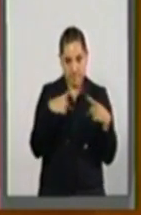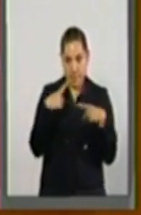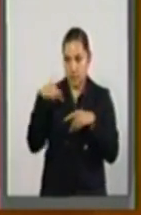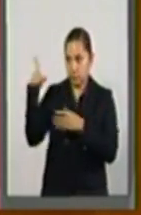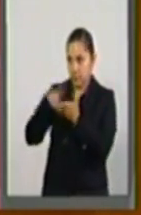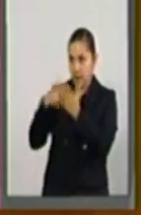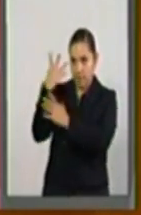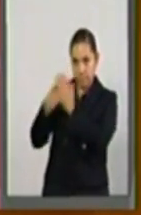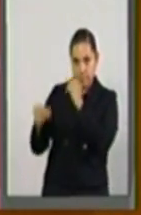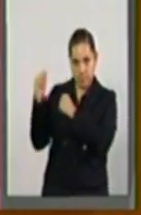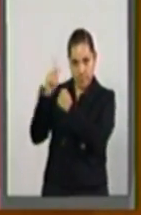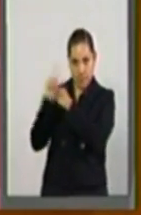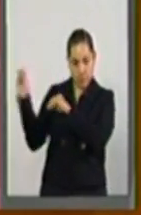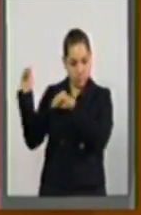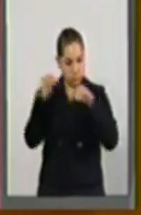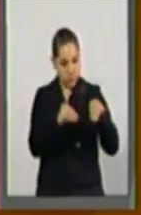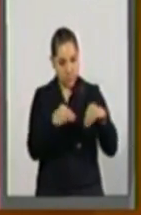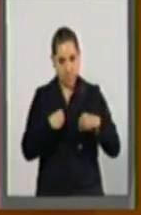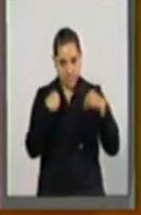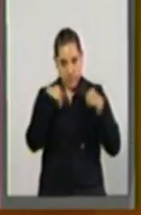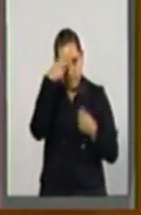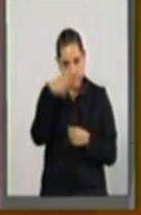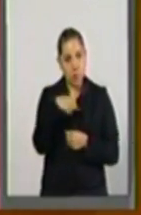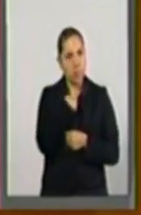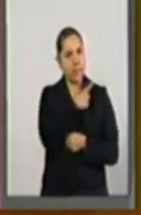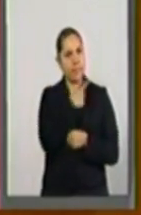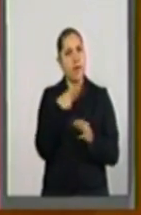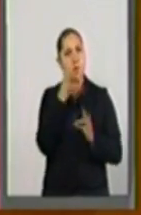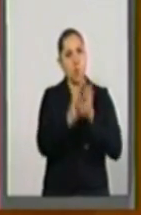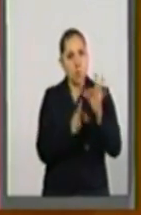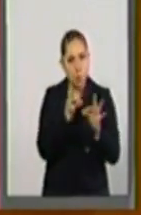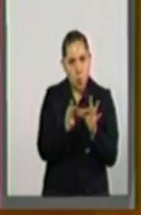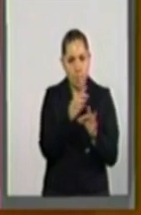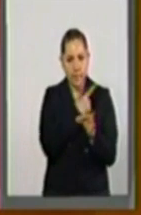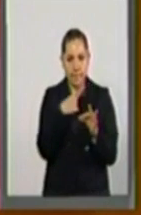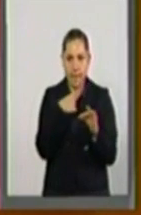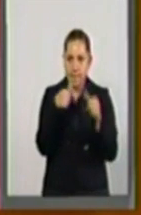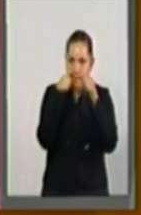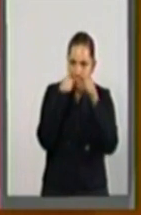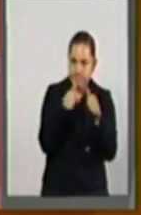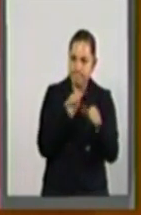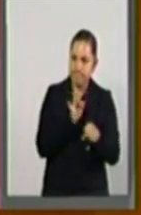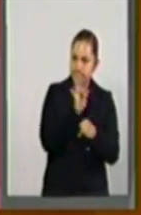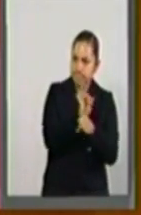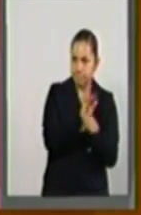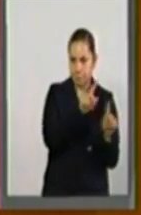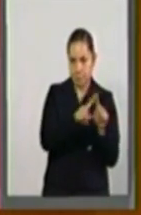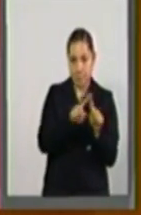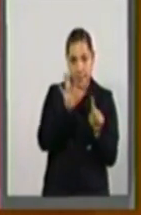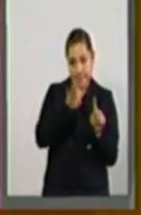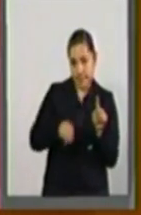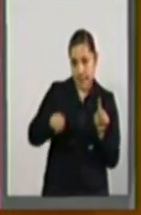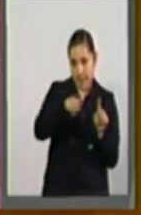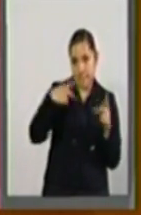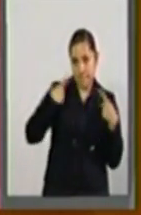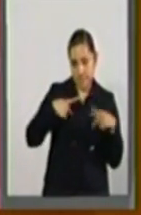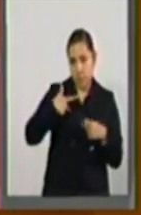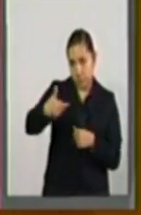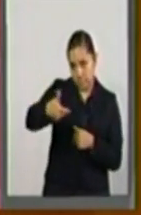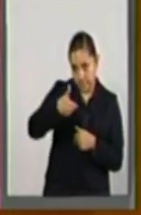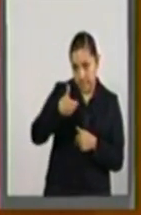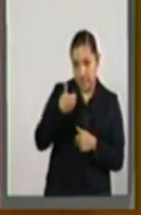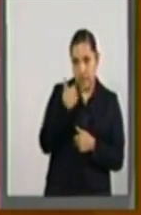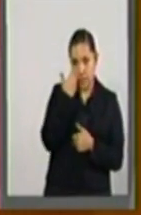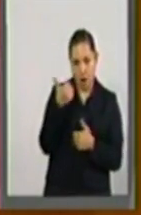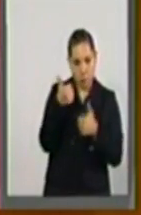de origen o de residencia y solicitan de manera excepcional su estancia o residencia en